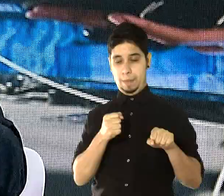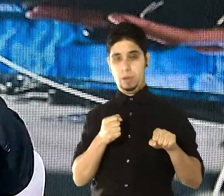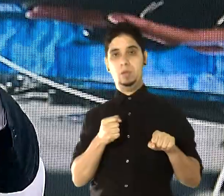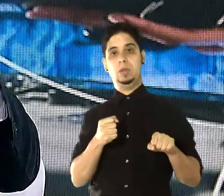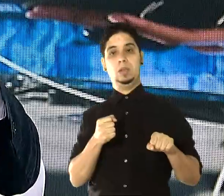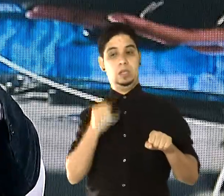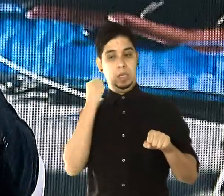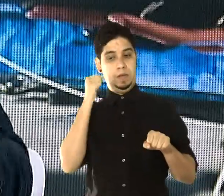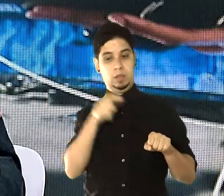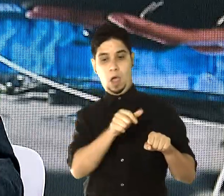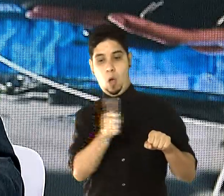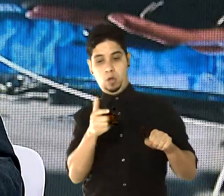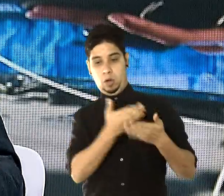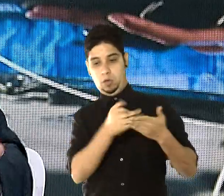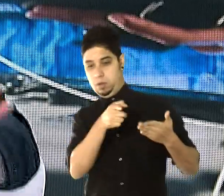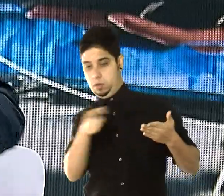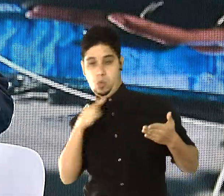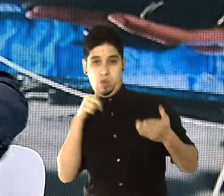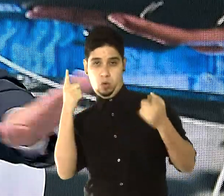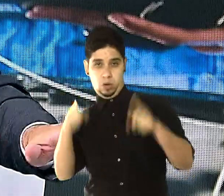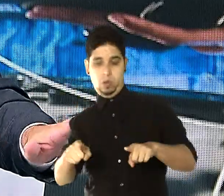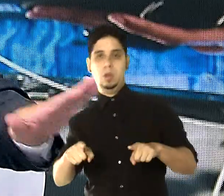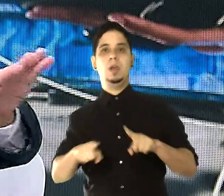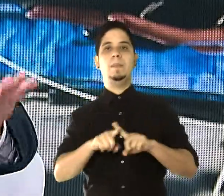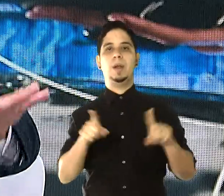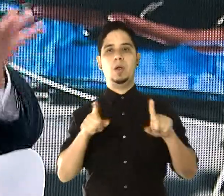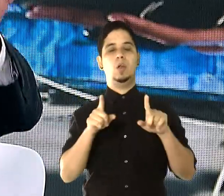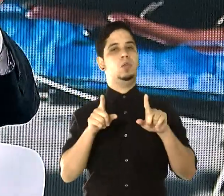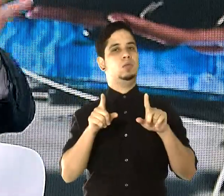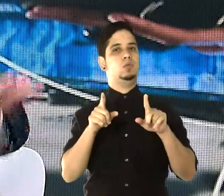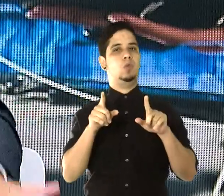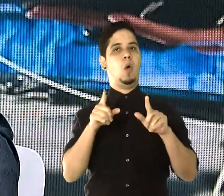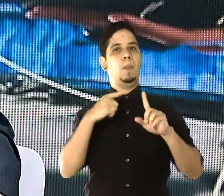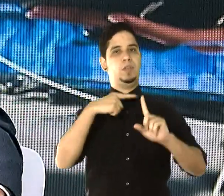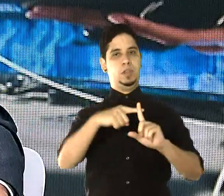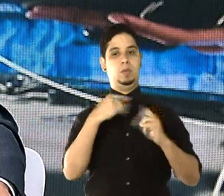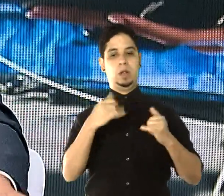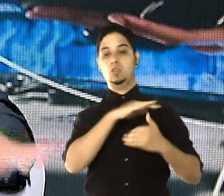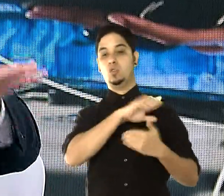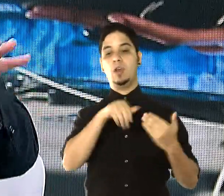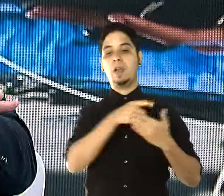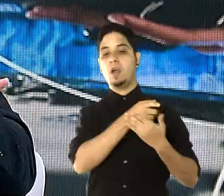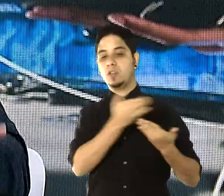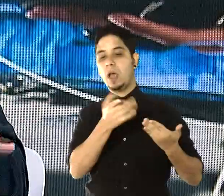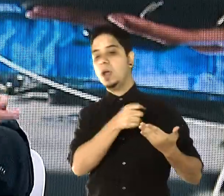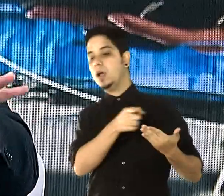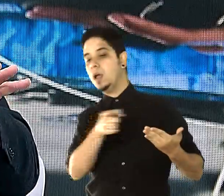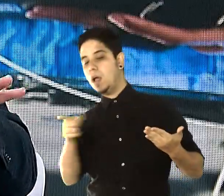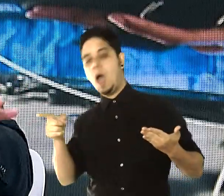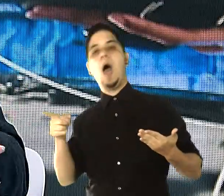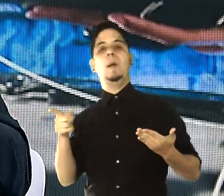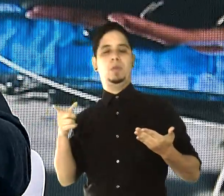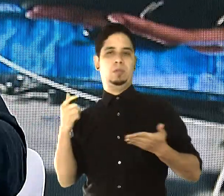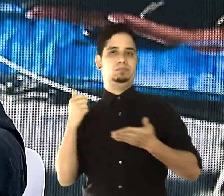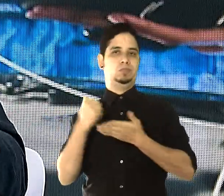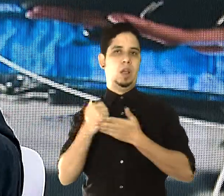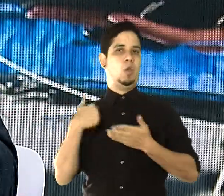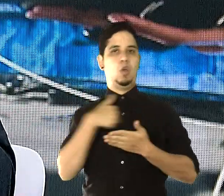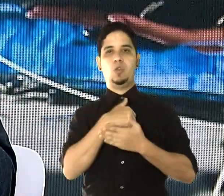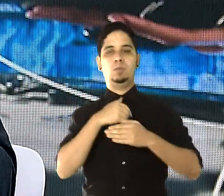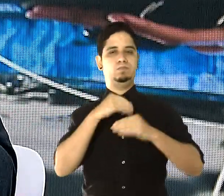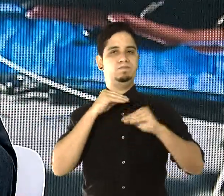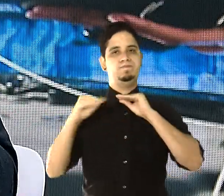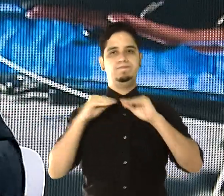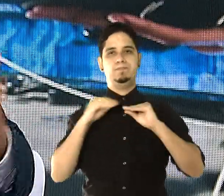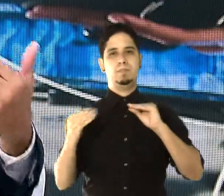reconstrucción. Lo positivo es que todo eso está rindiendo frutos ahora. Porque ahora en el 2021, 2022, nos encontramos